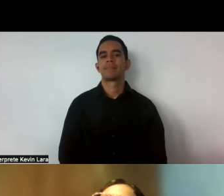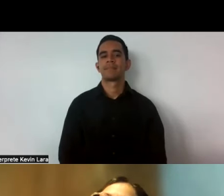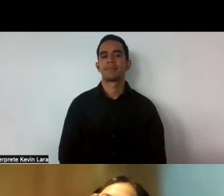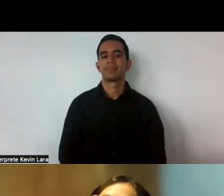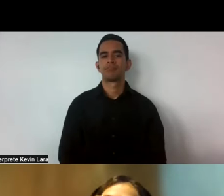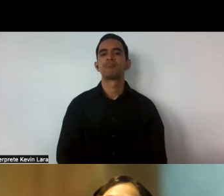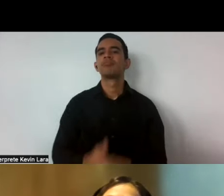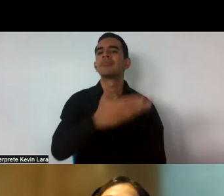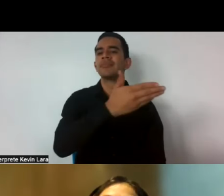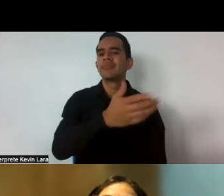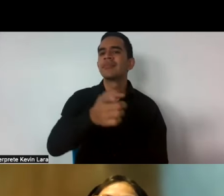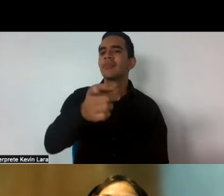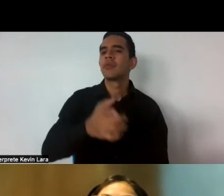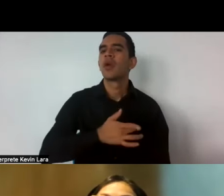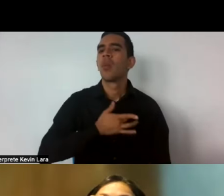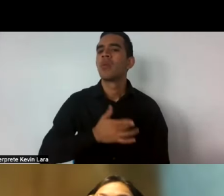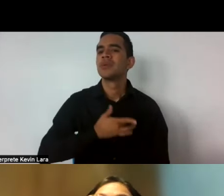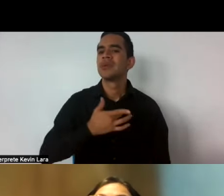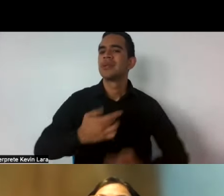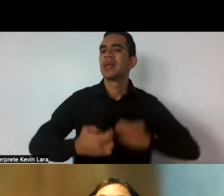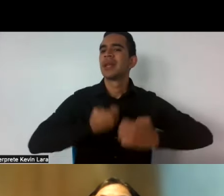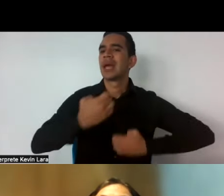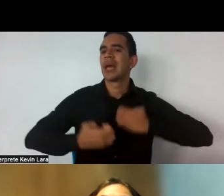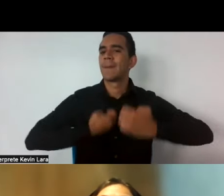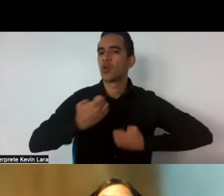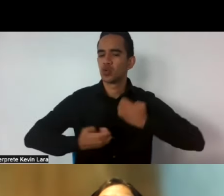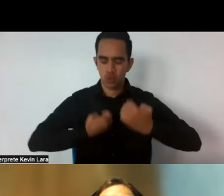¿Qué emoción les transmite esa imagen?